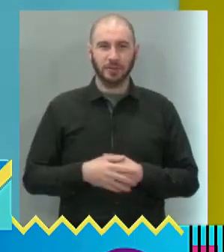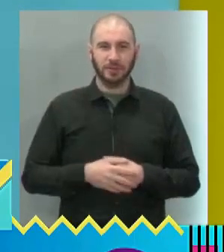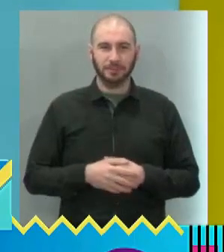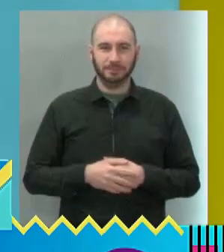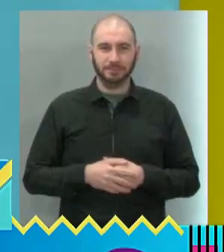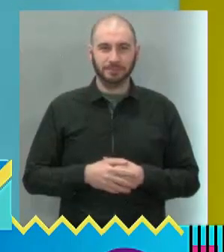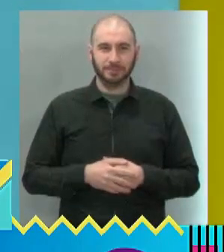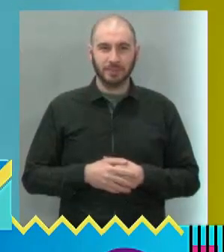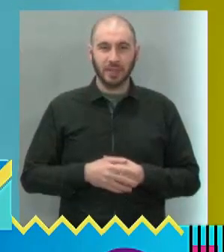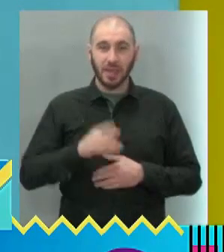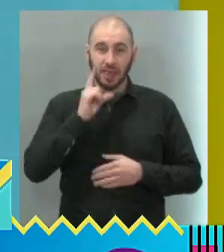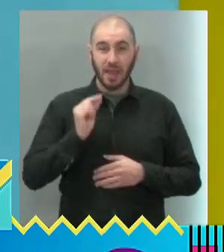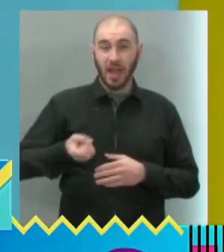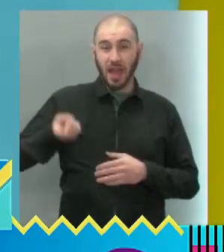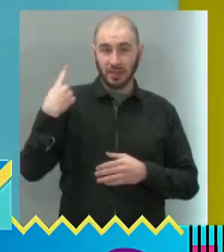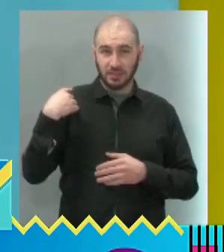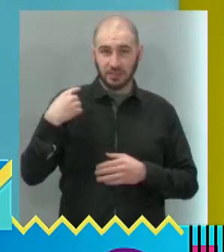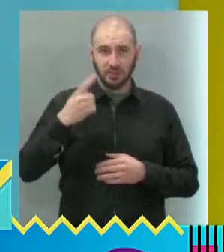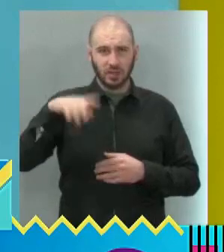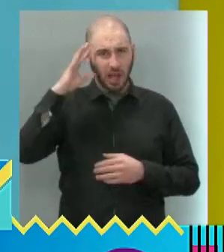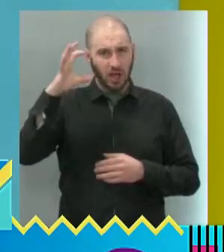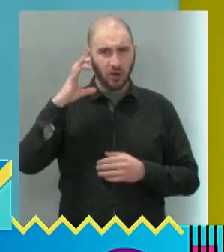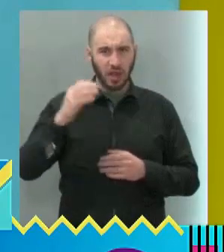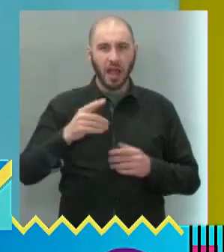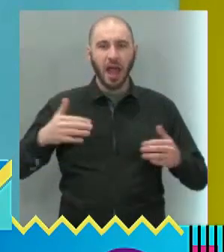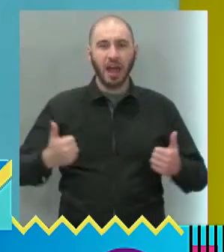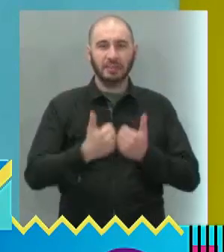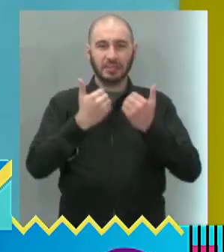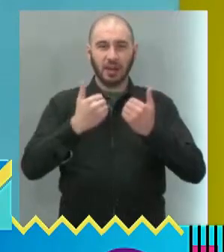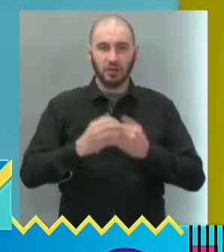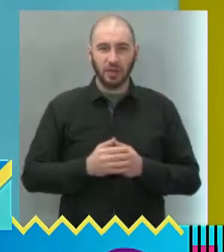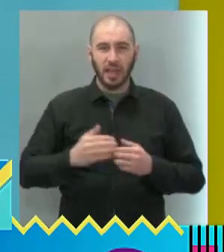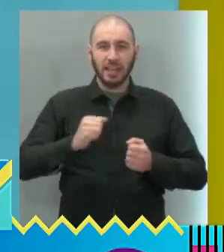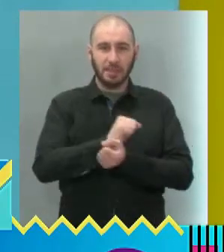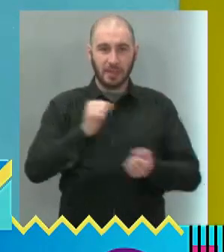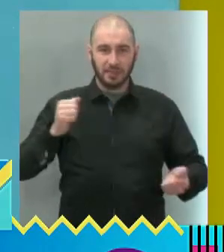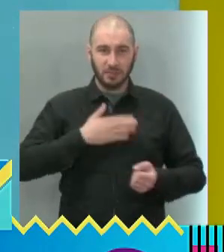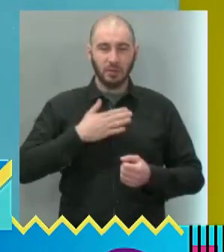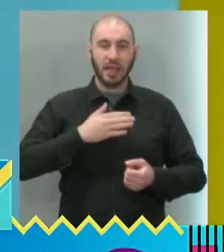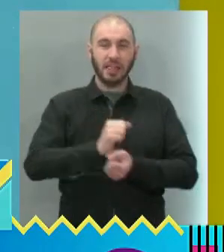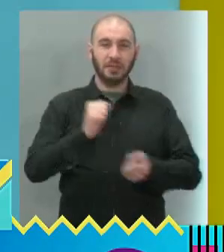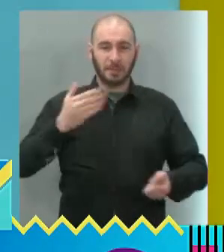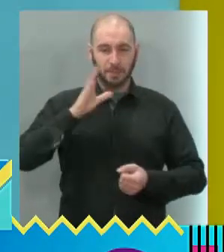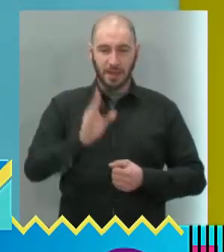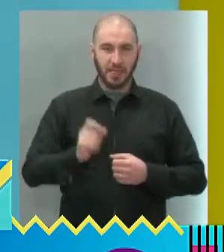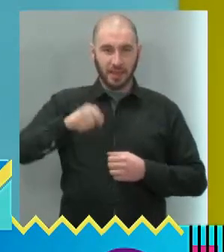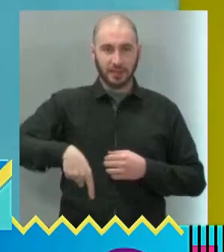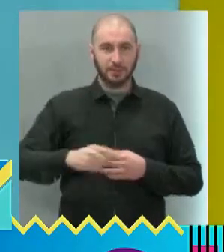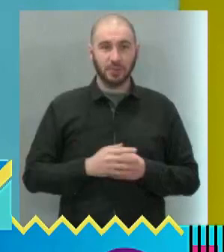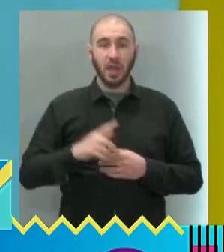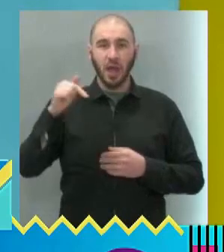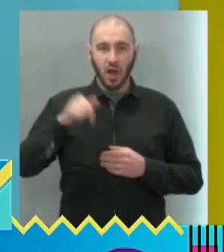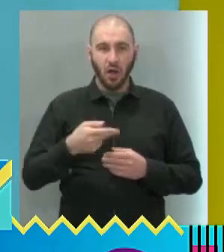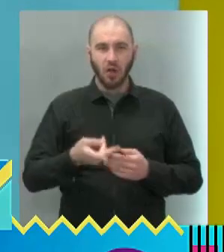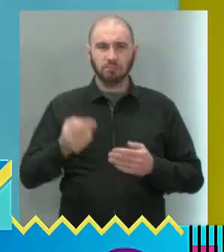www.universidad.com.ar. En el día de ayer conmemoramos un nuevo aniversario de nuestra independencia, de la independencia de nuestro país. Hoy vamos